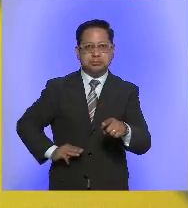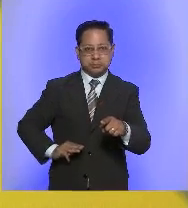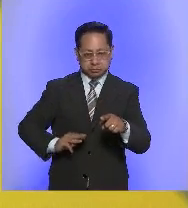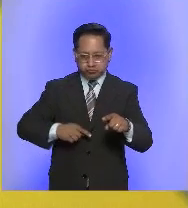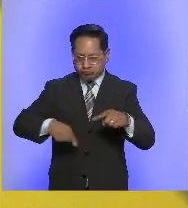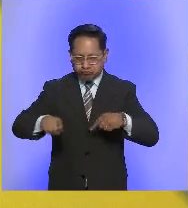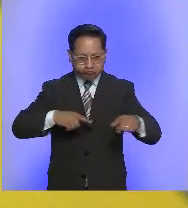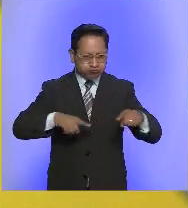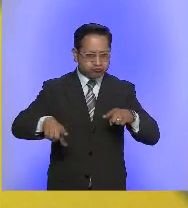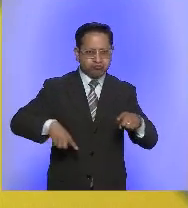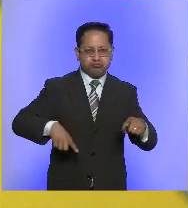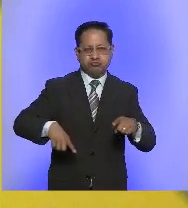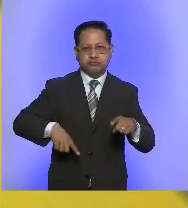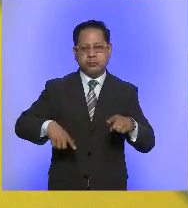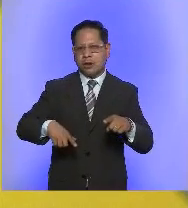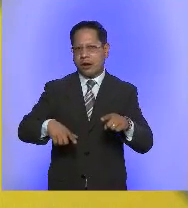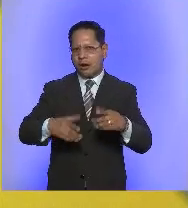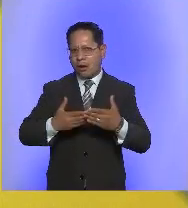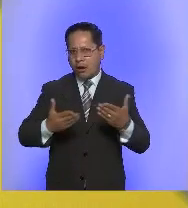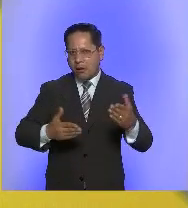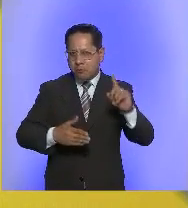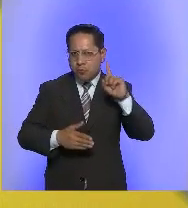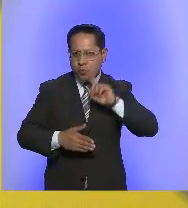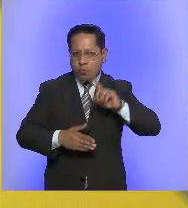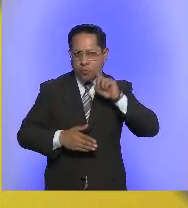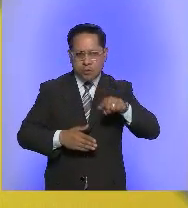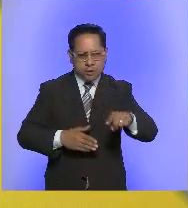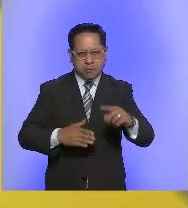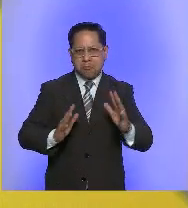cabalidad? Nosotros, en el